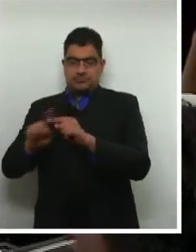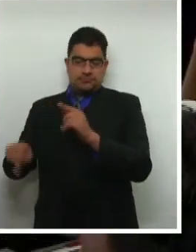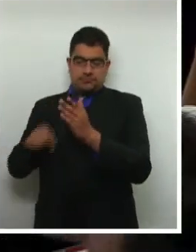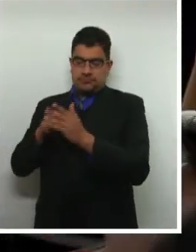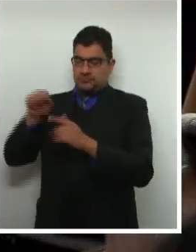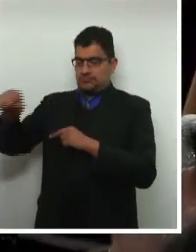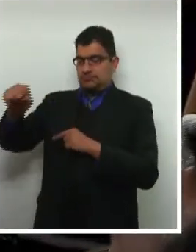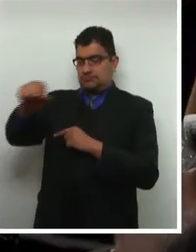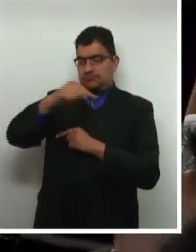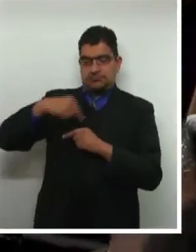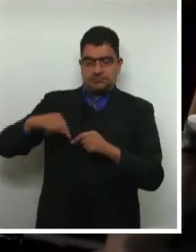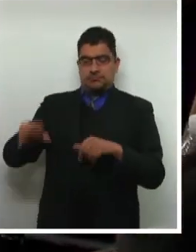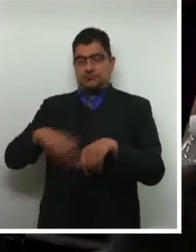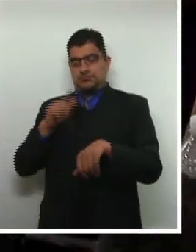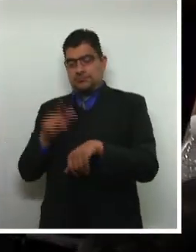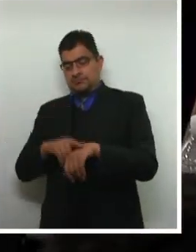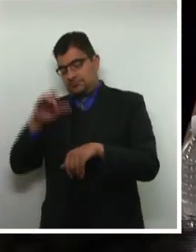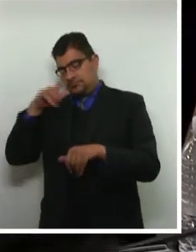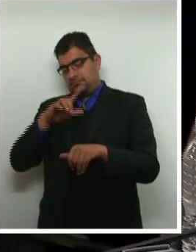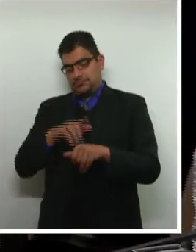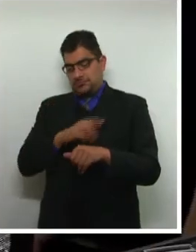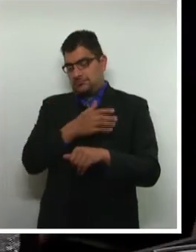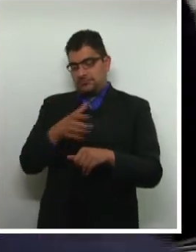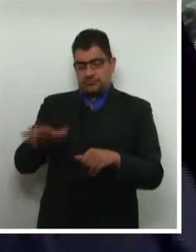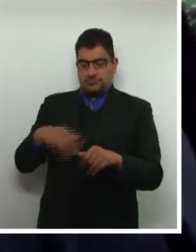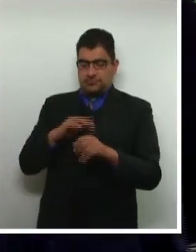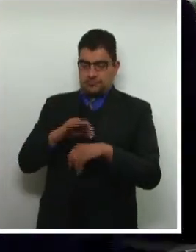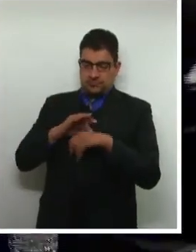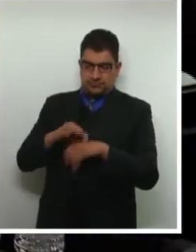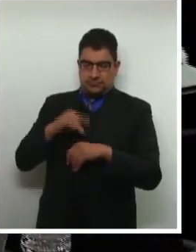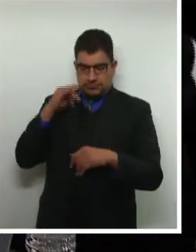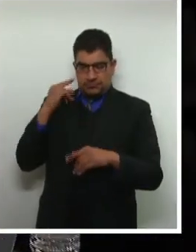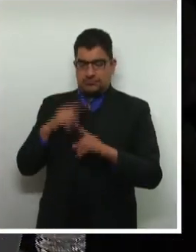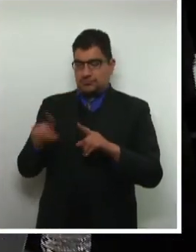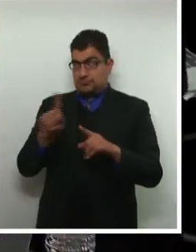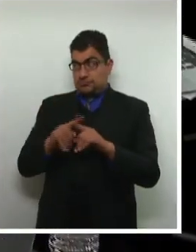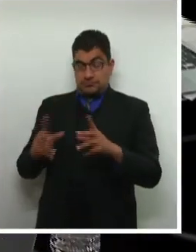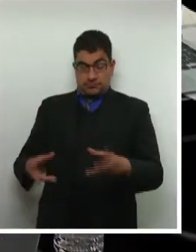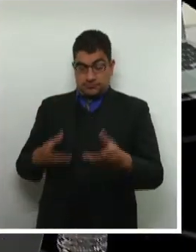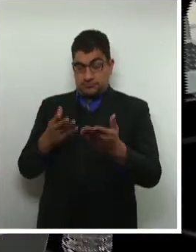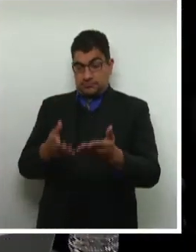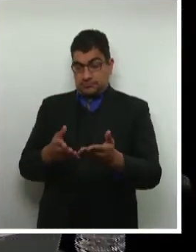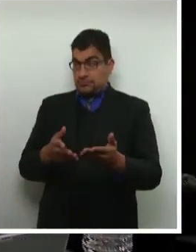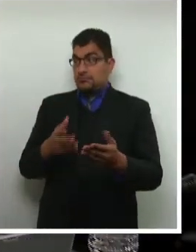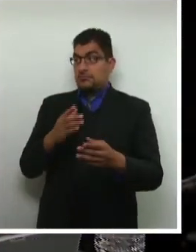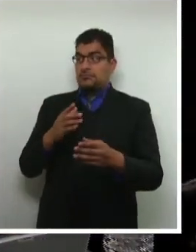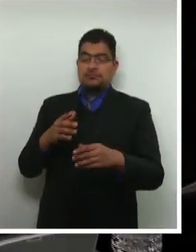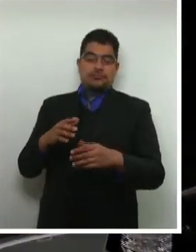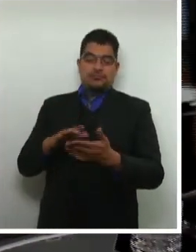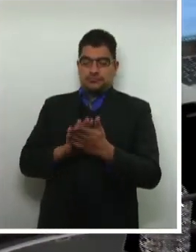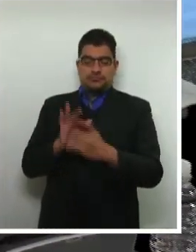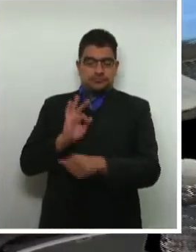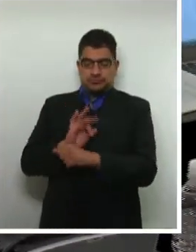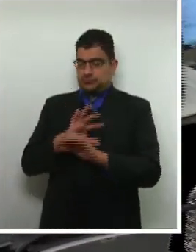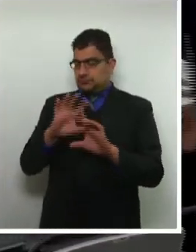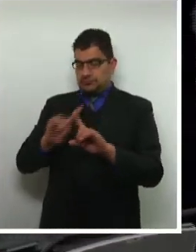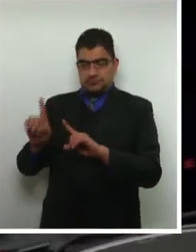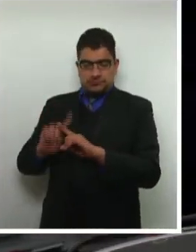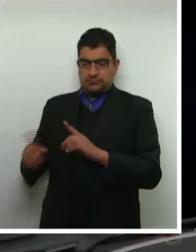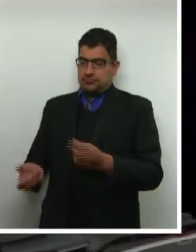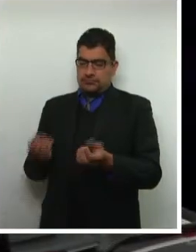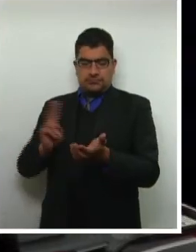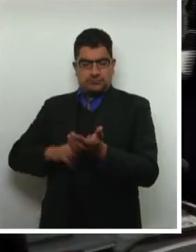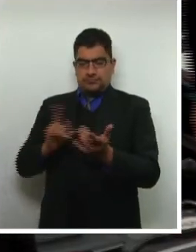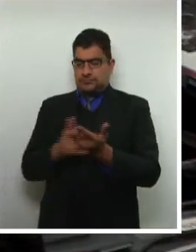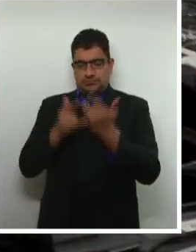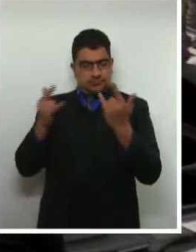patrimonio cultural, natural y rural, material e inmaterial, y la preservación de todos aquellos bienes declarados